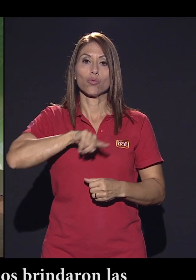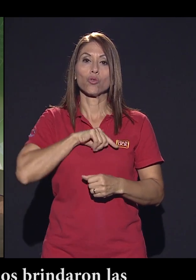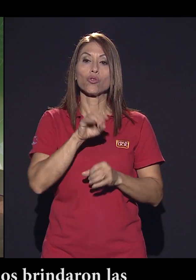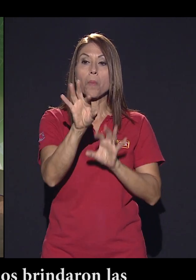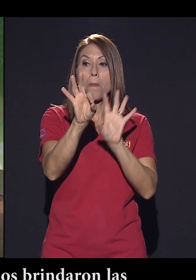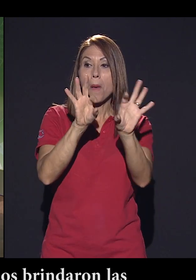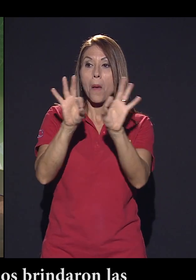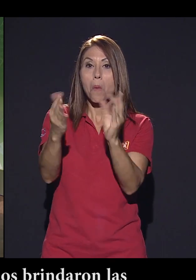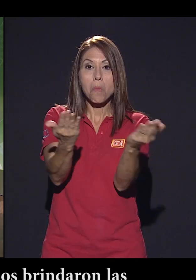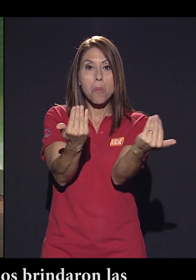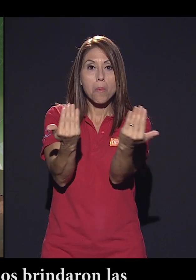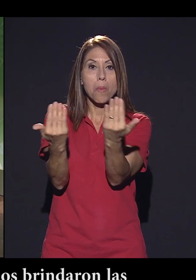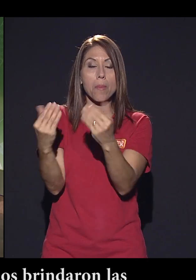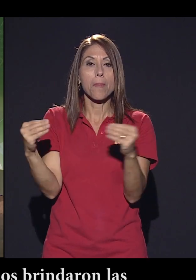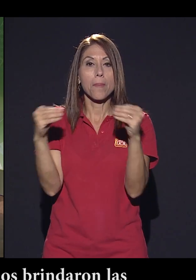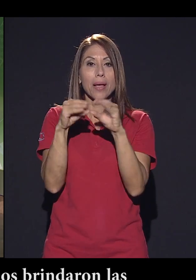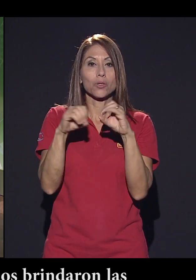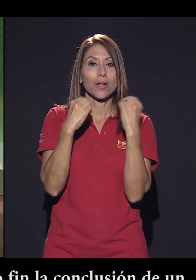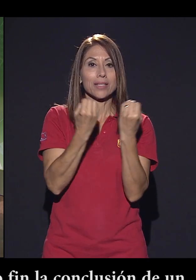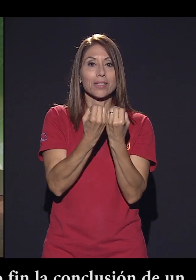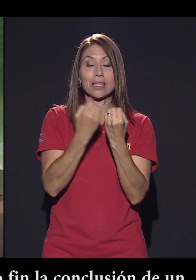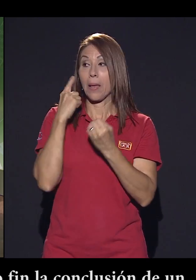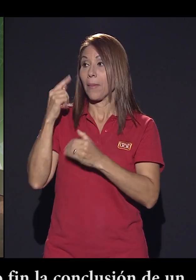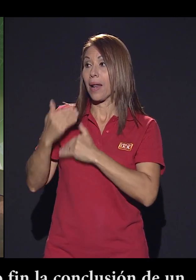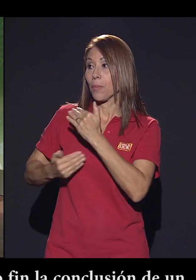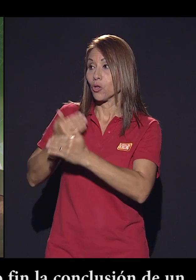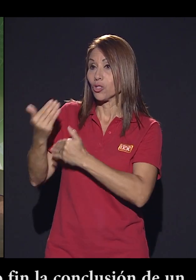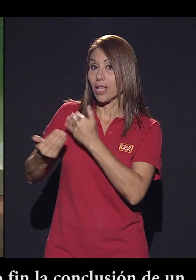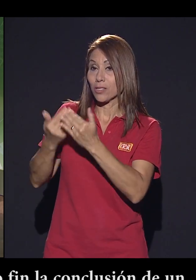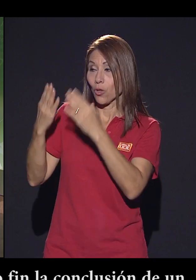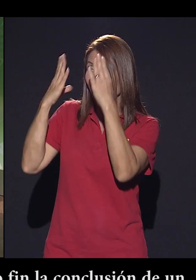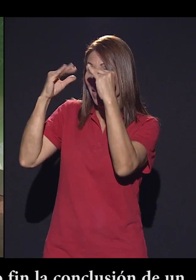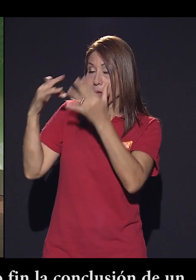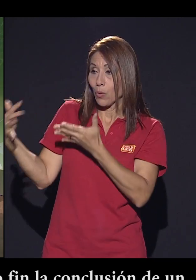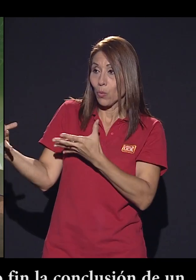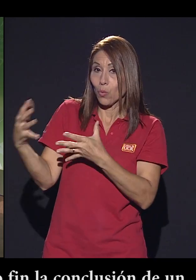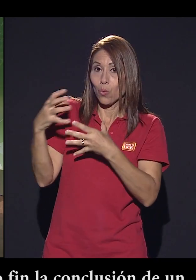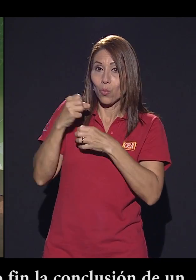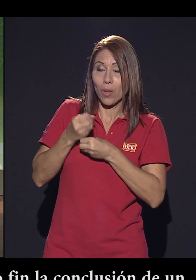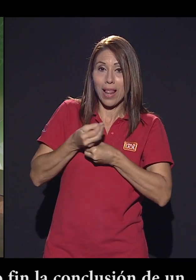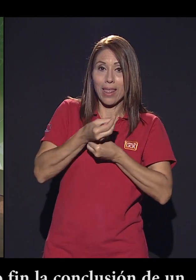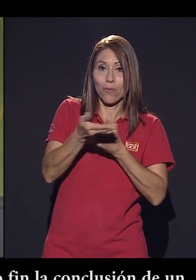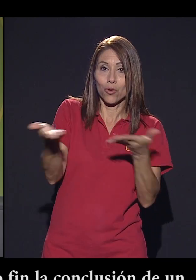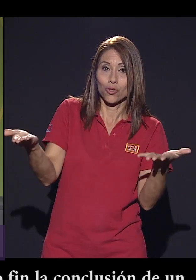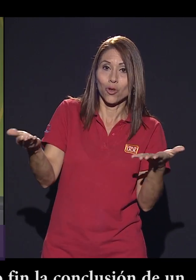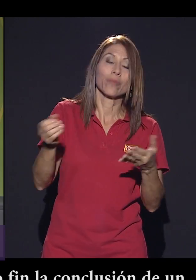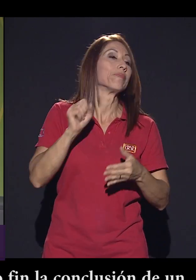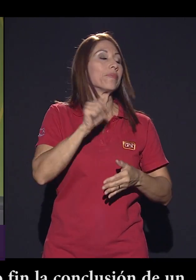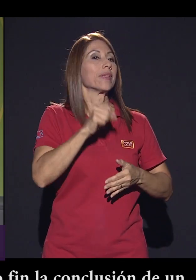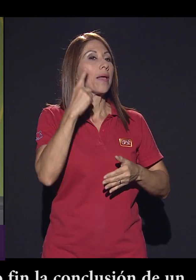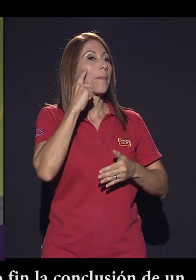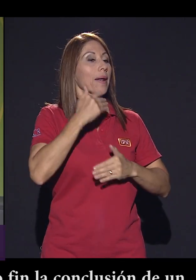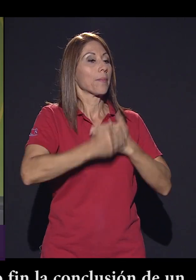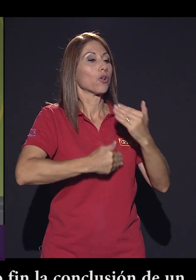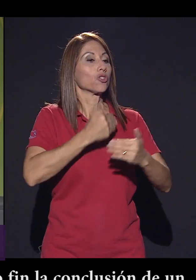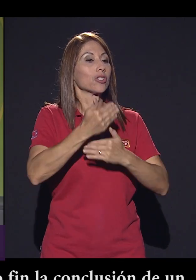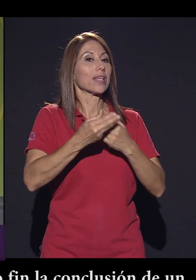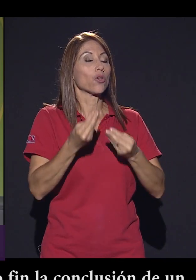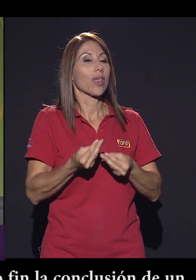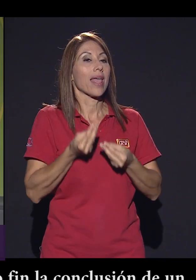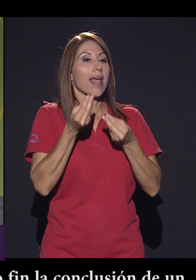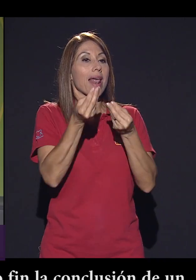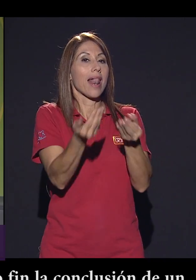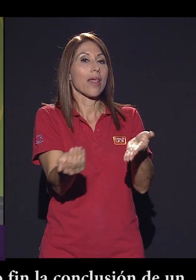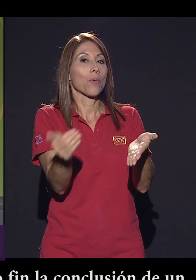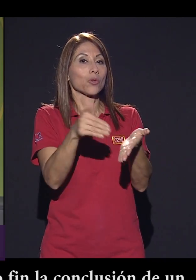a más organizaciones para el proceso de la devolución. Para el proceso de la devolución, que tiene como fin